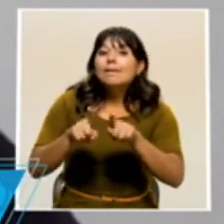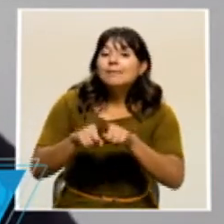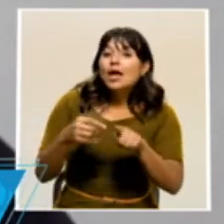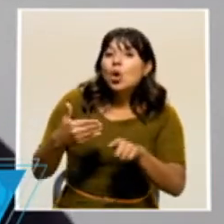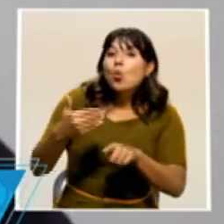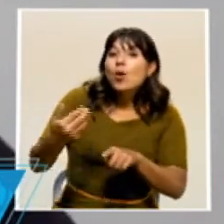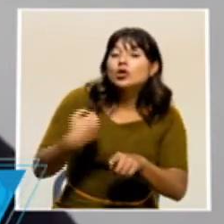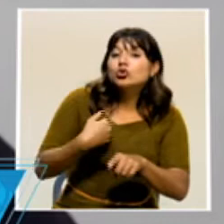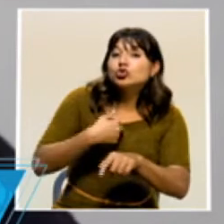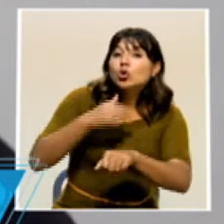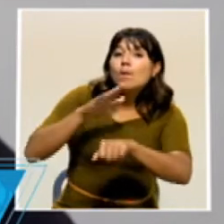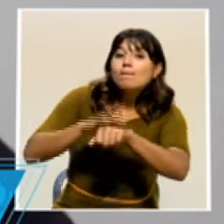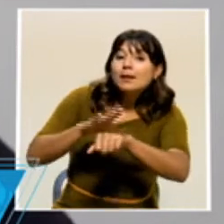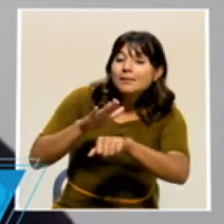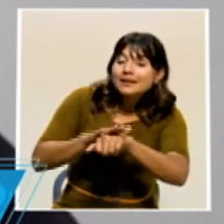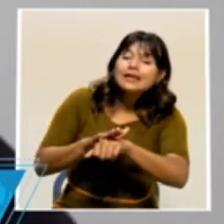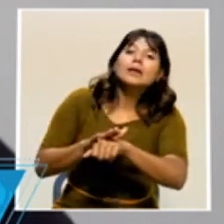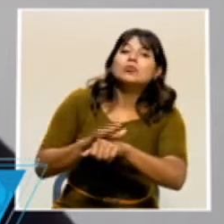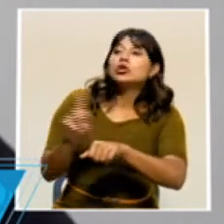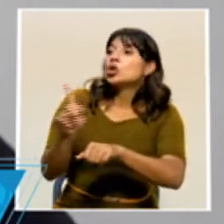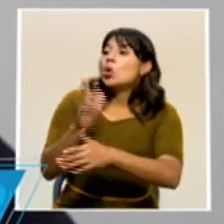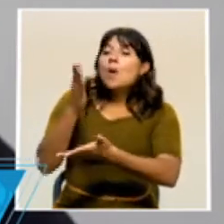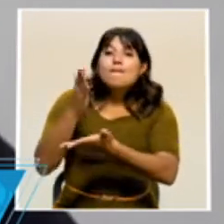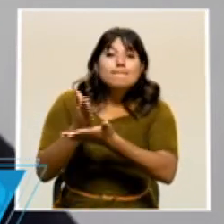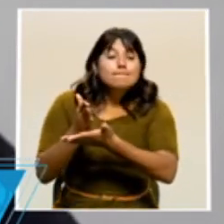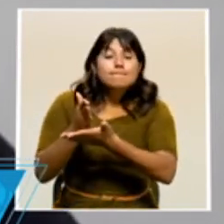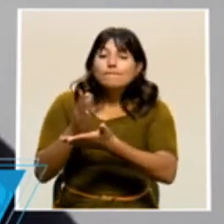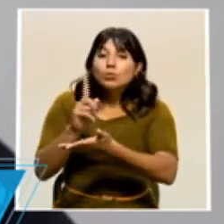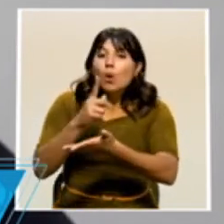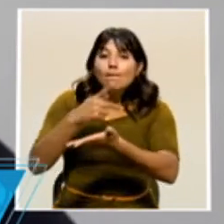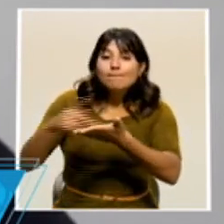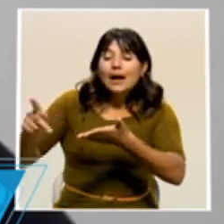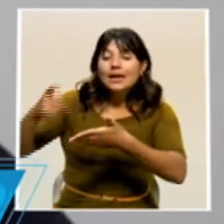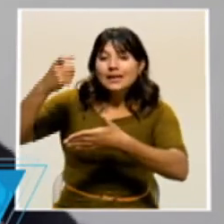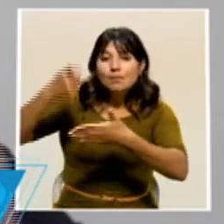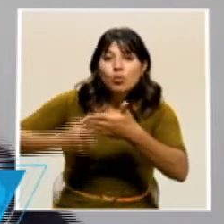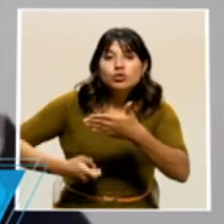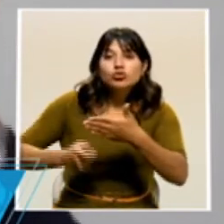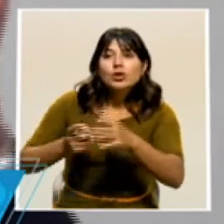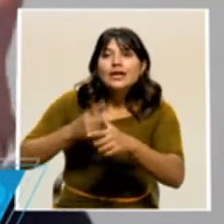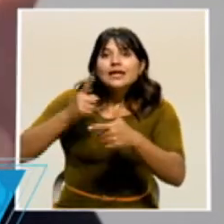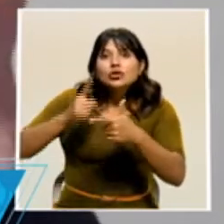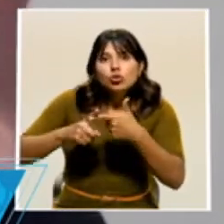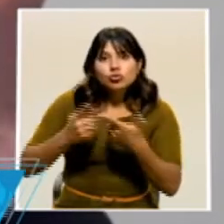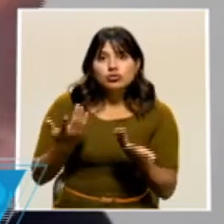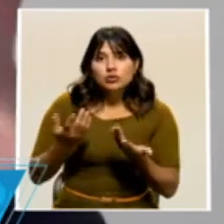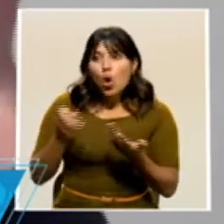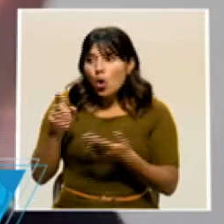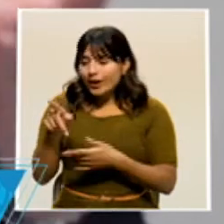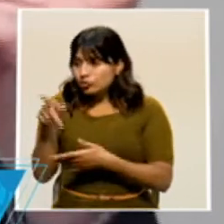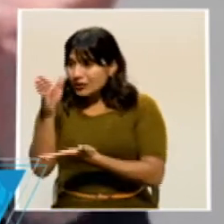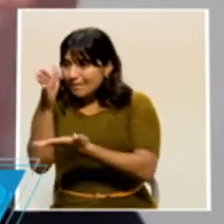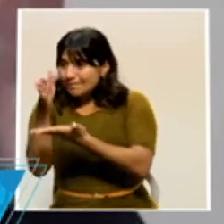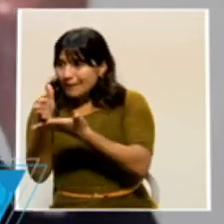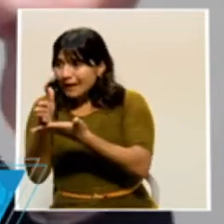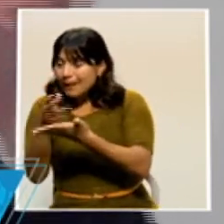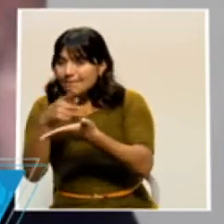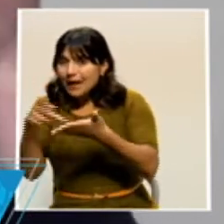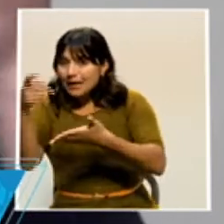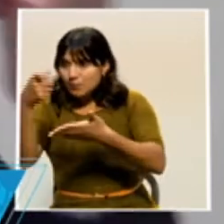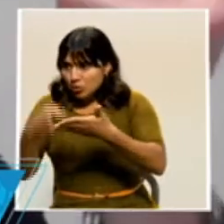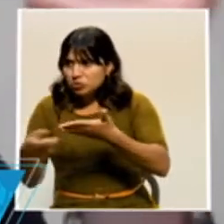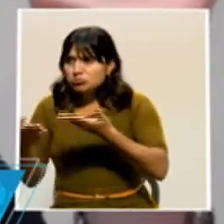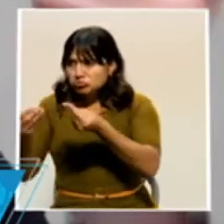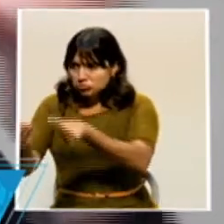una fuente alternativa de ingresos, porque cuando exoneramos hacemos eso, estamos dejando de